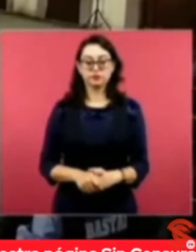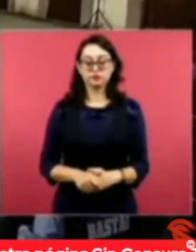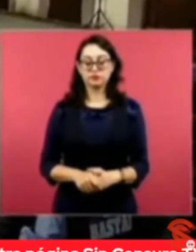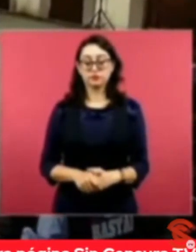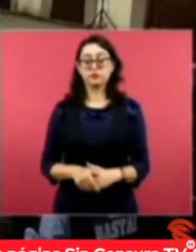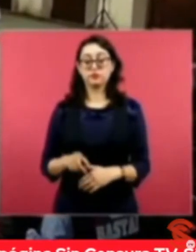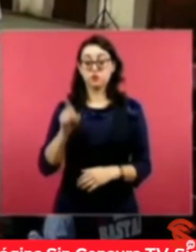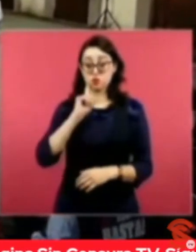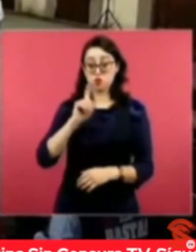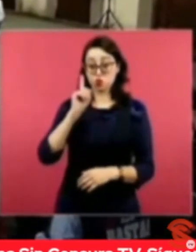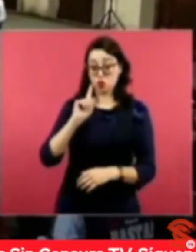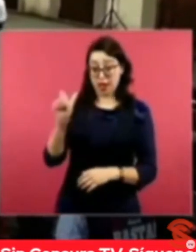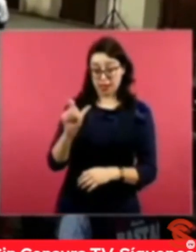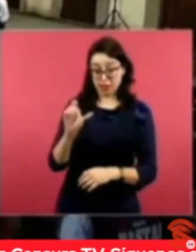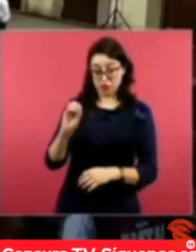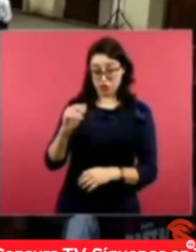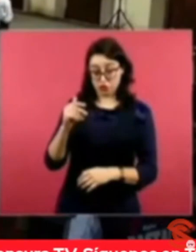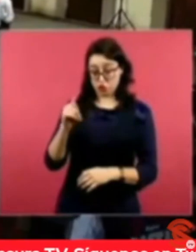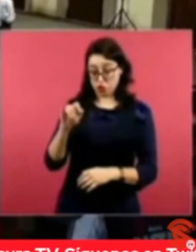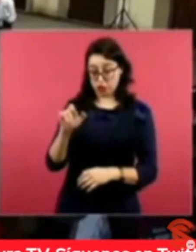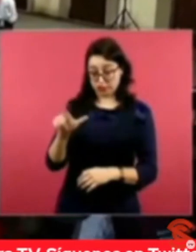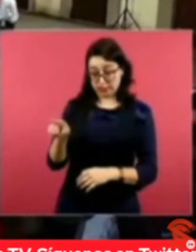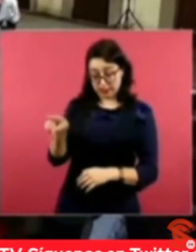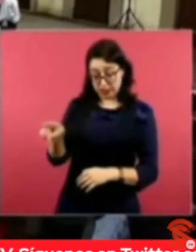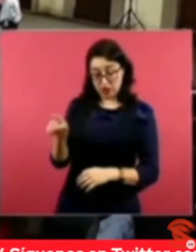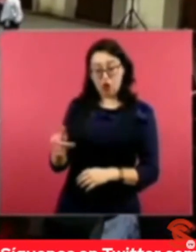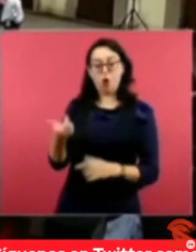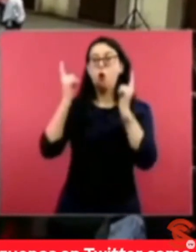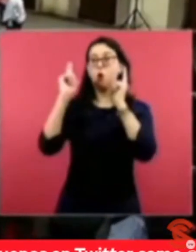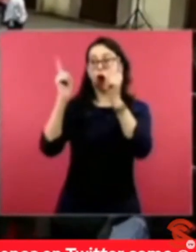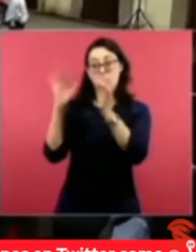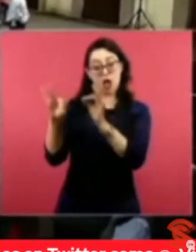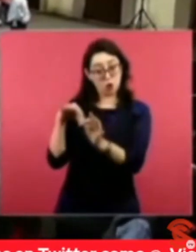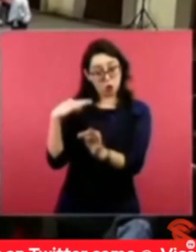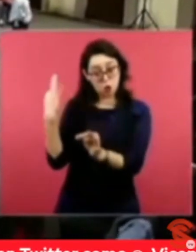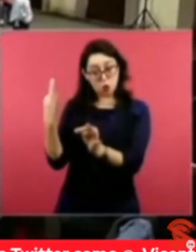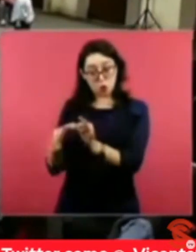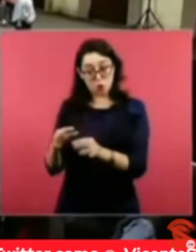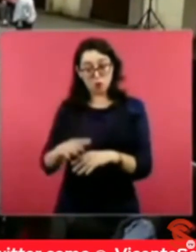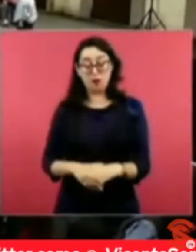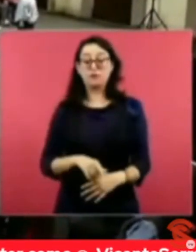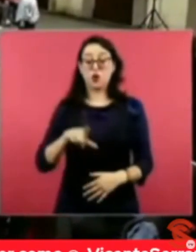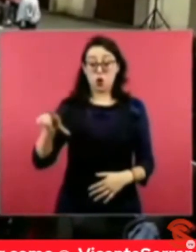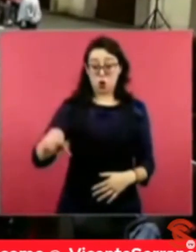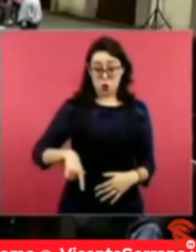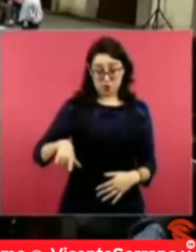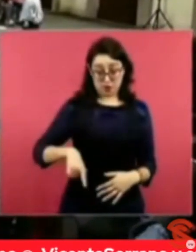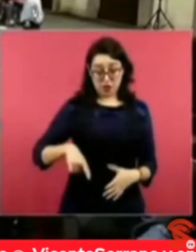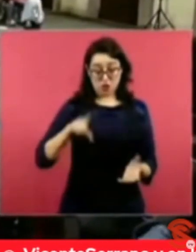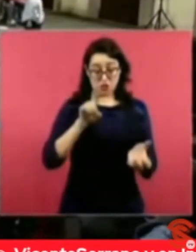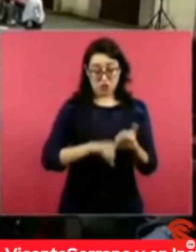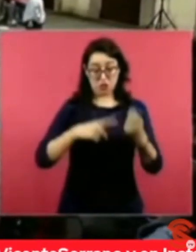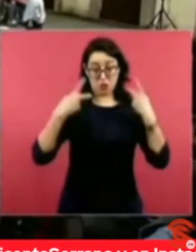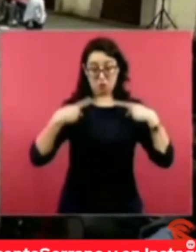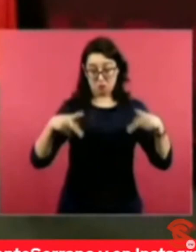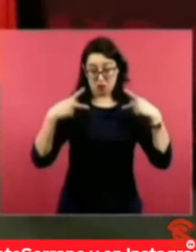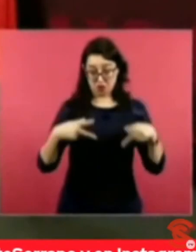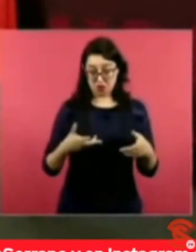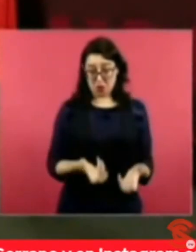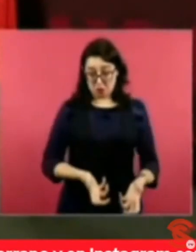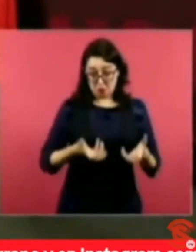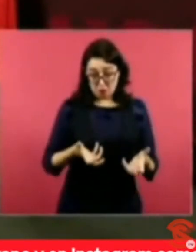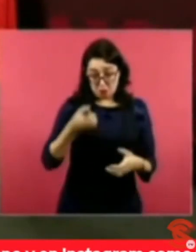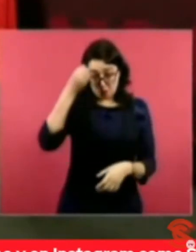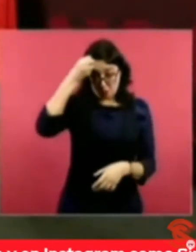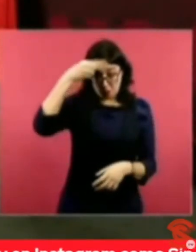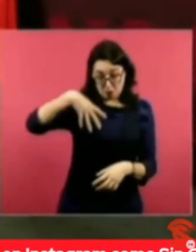Nos pongo a eso, de que los huevones no caben en el gobierno y tampoco en el país. Ya se acabó que